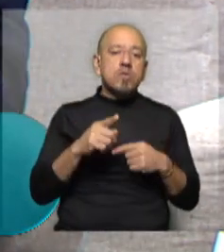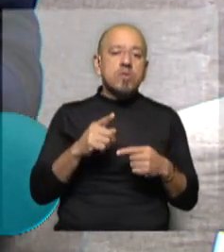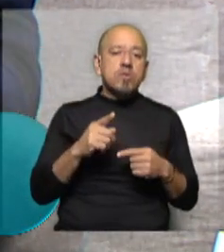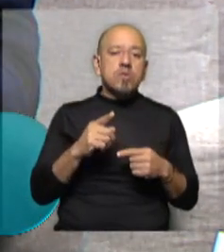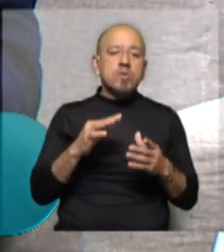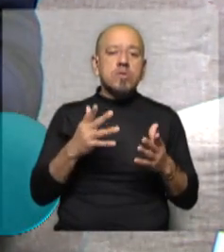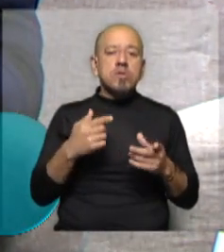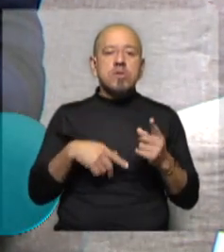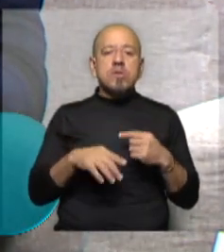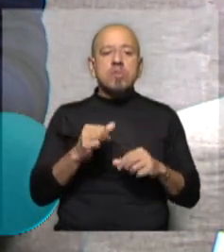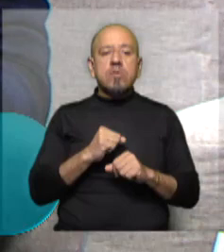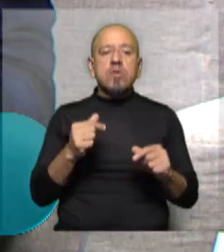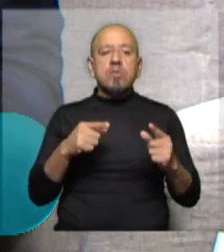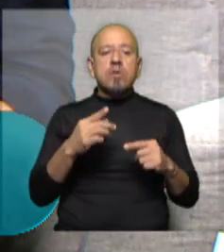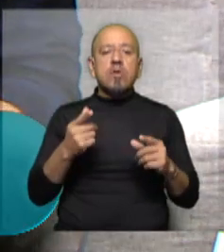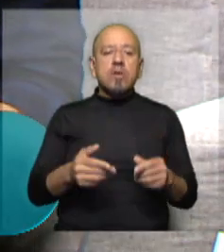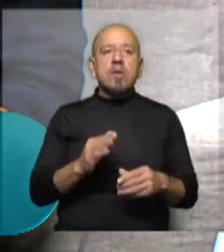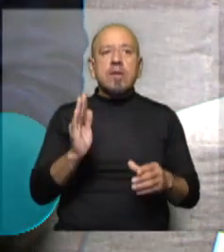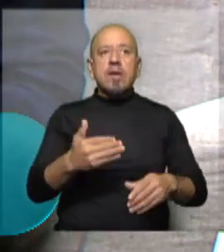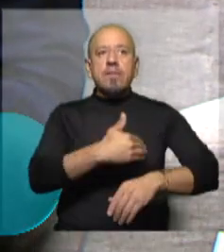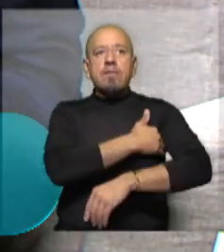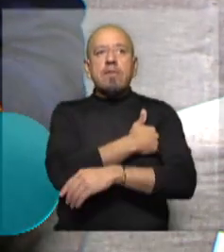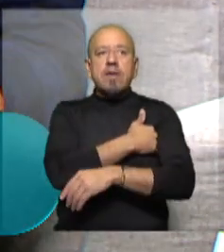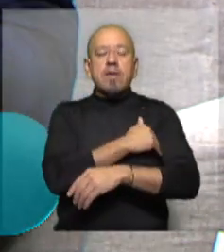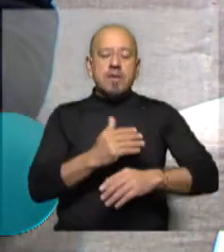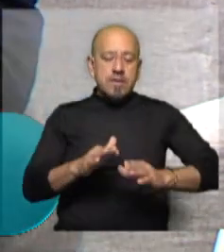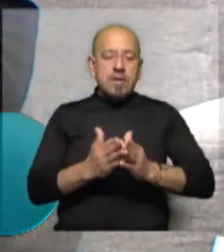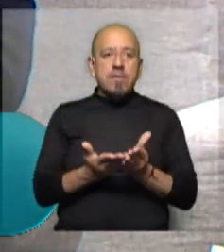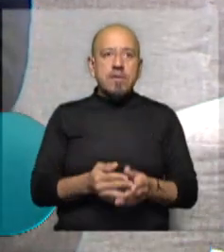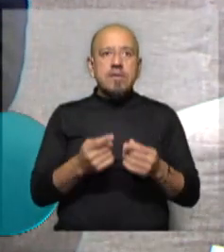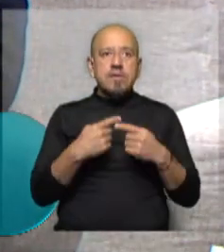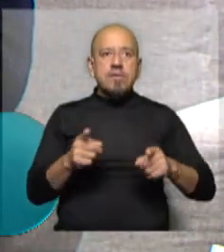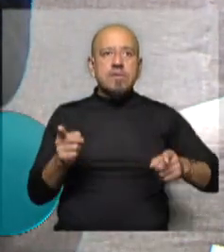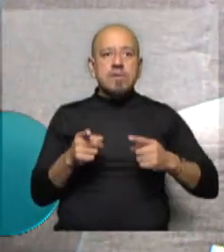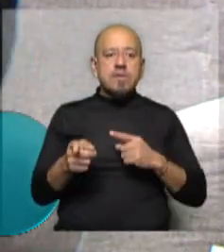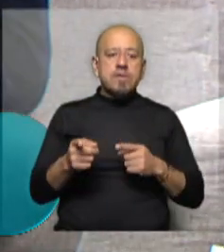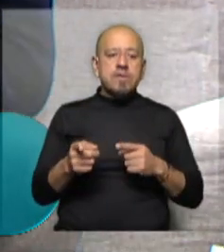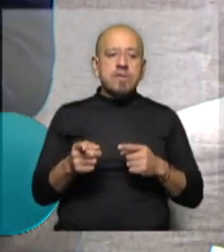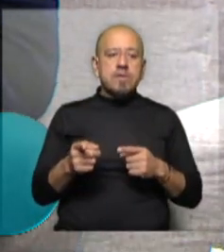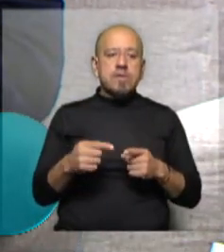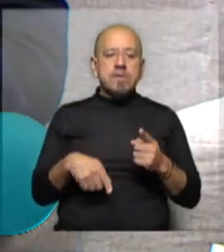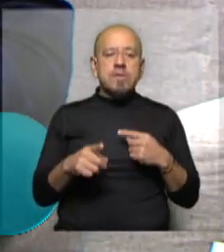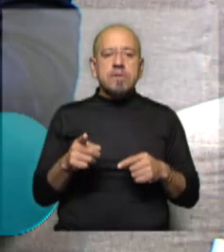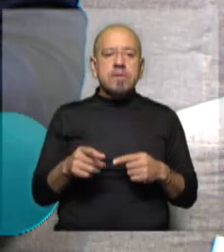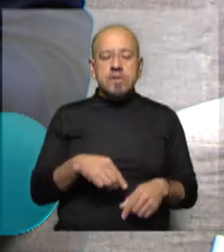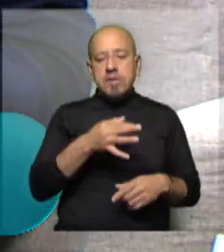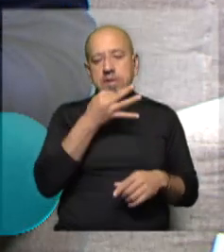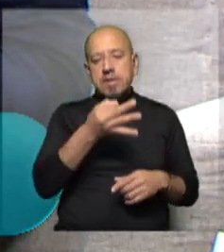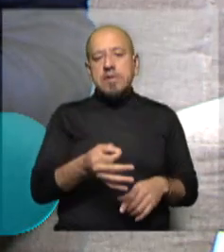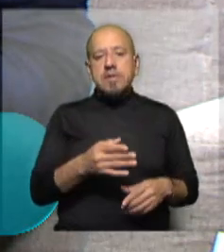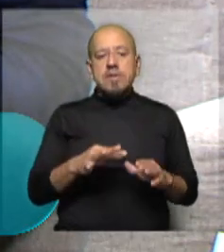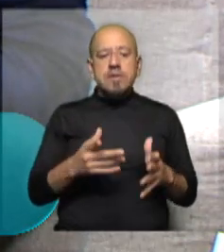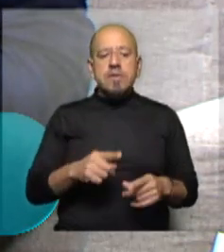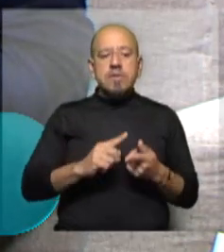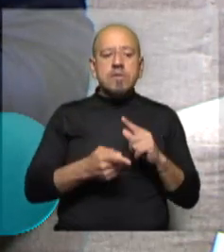about something completely different. Pero la Biblia habla de algo completamente distinto. It talks about a relationship with God through his son Jesus Christ. Y habla de una relación